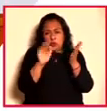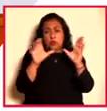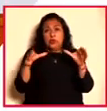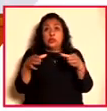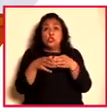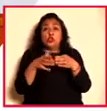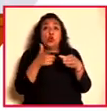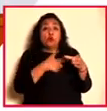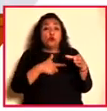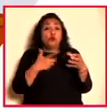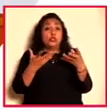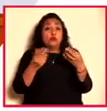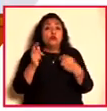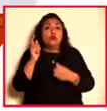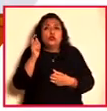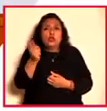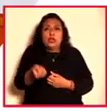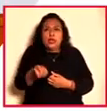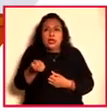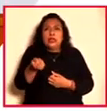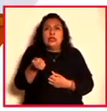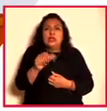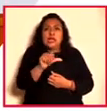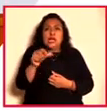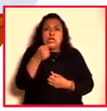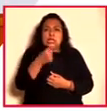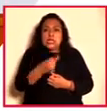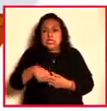gusta mucho, que es la de infancias libres.